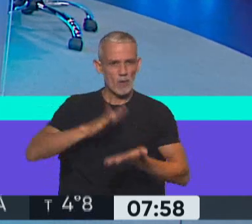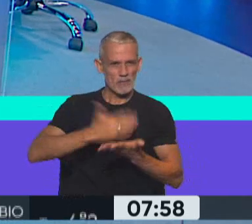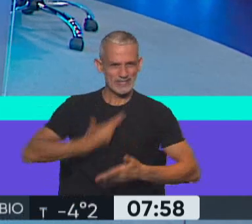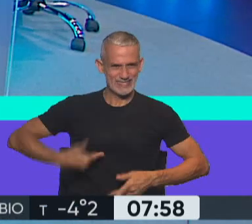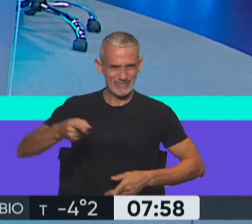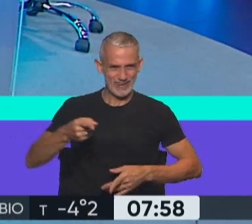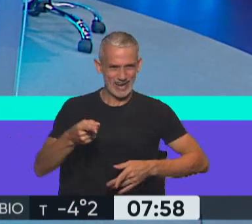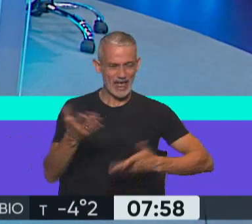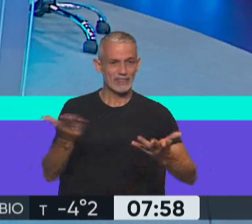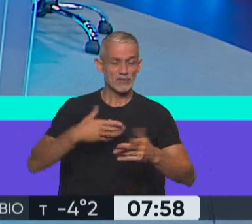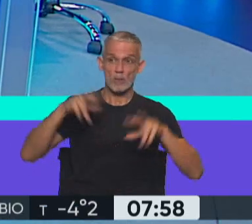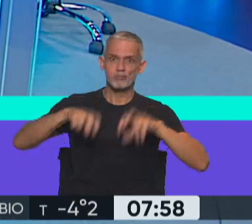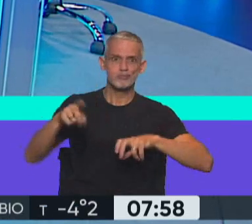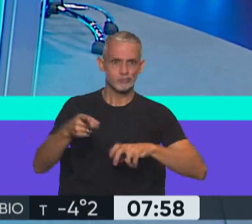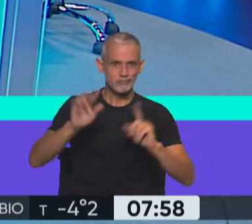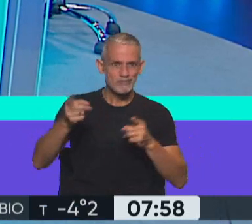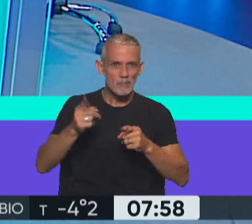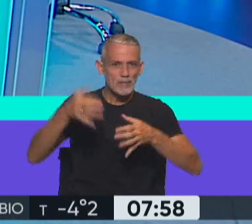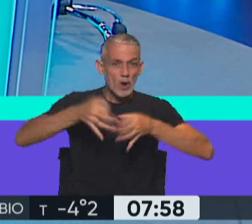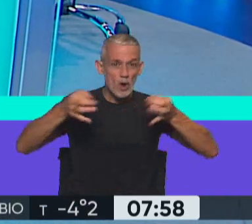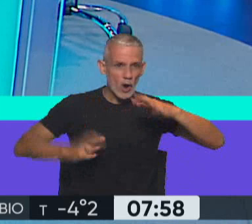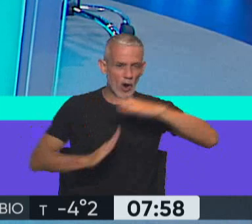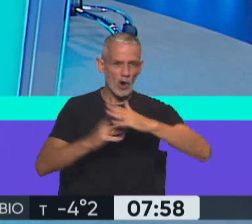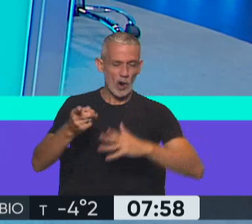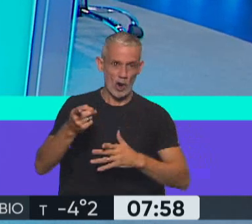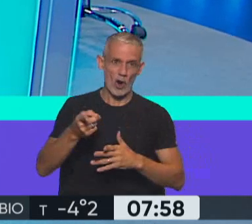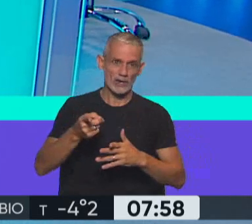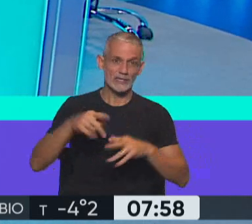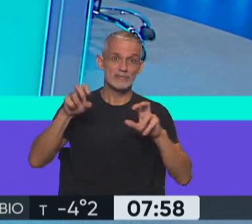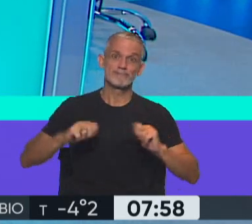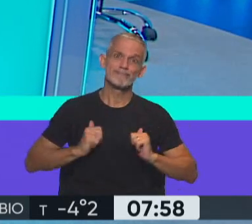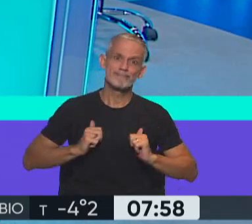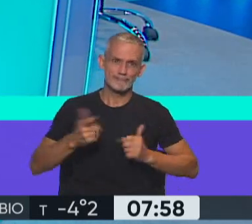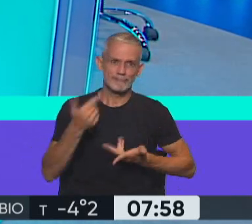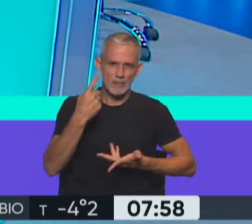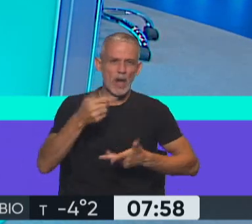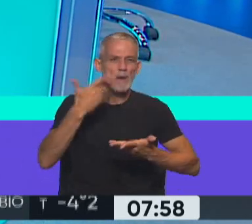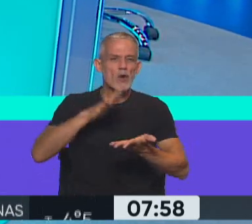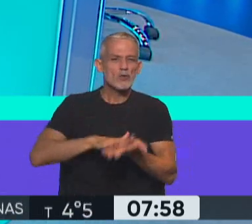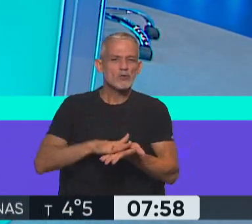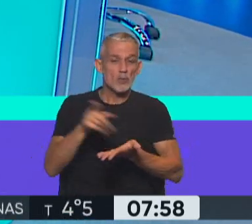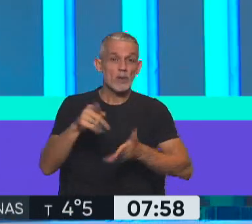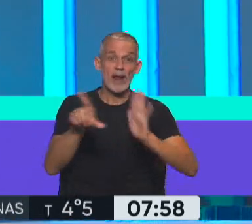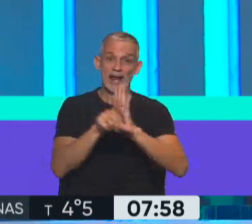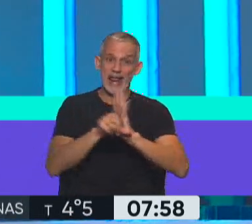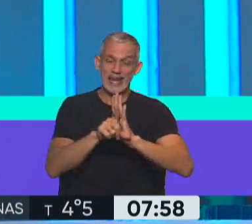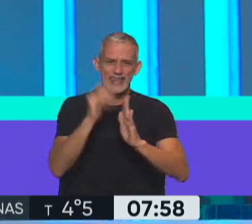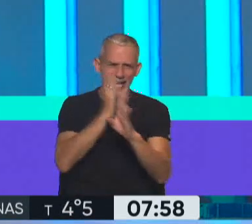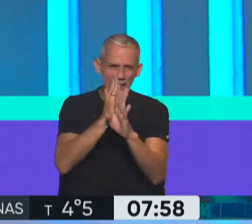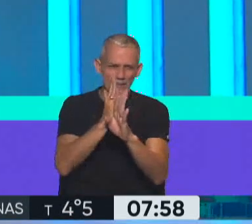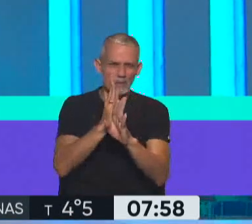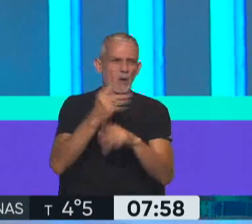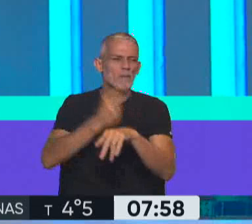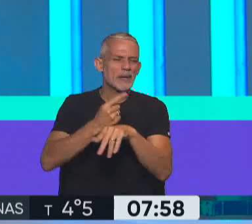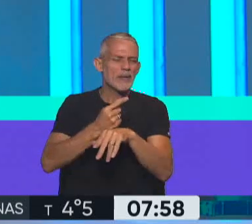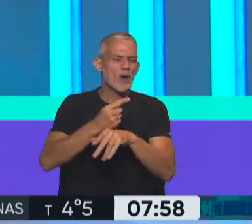estaban sentados allí, ¿no?, todos los integrantes del máximo Tribunal de Justicia de la Nación, de la Corte Suprema, y se habló de la ley de inteligencia. Pero comencemos